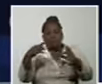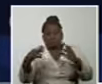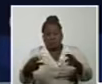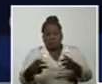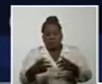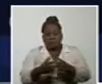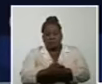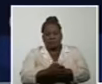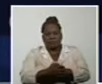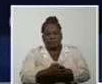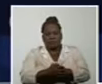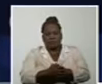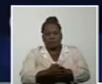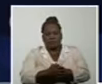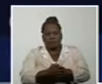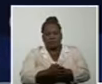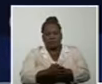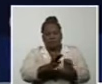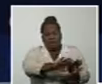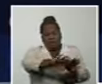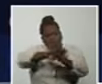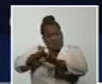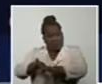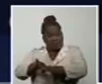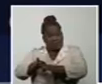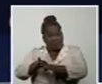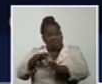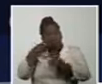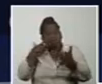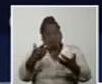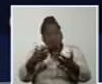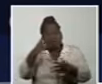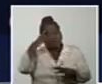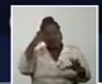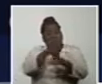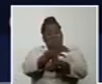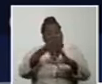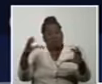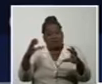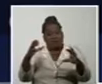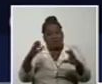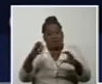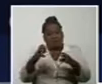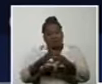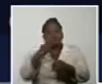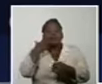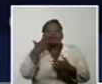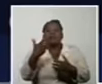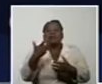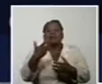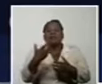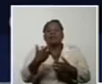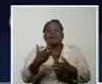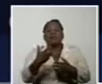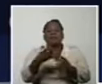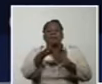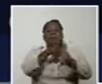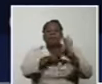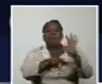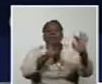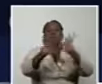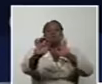esto, además de interesante desde el punto de vista científico, es importante para las medidas de